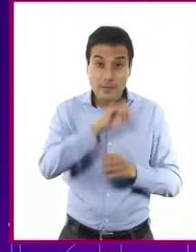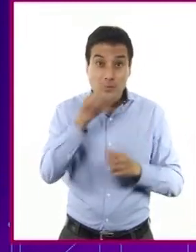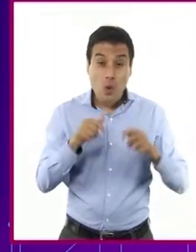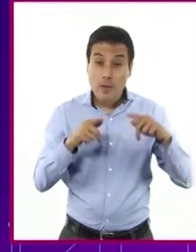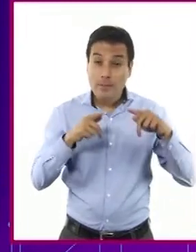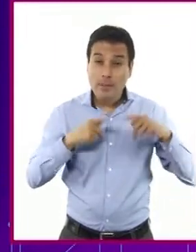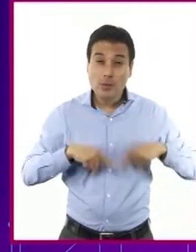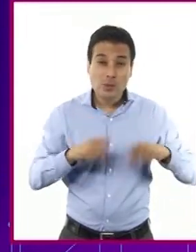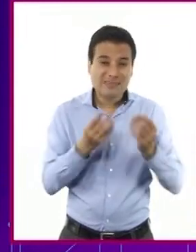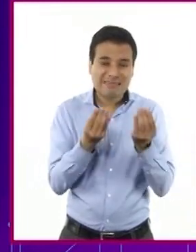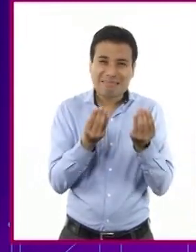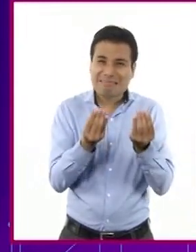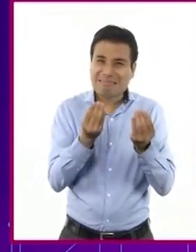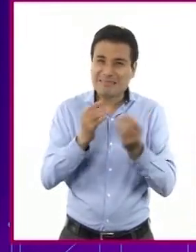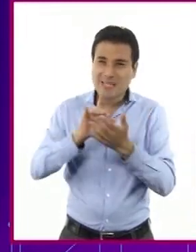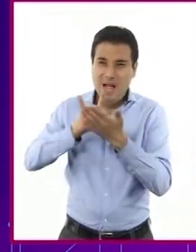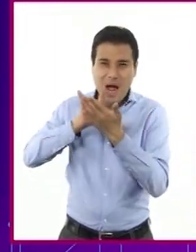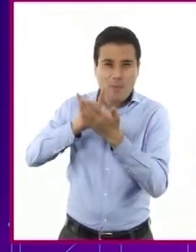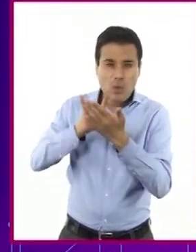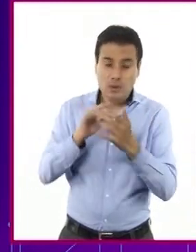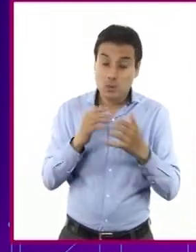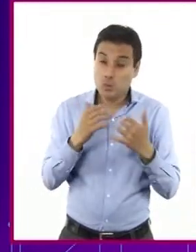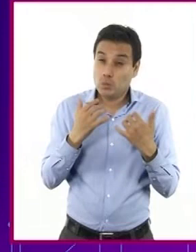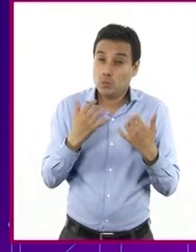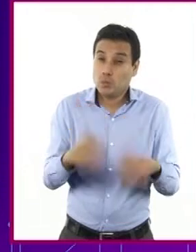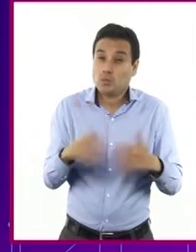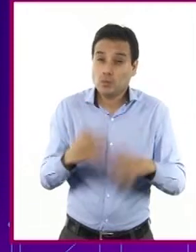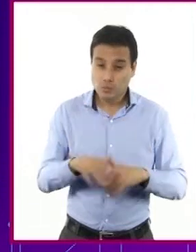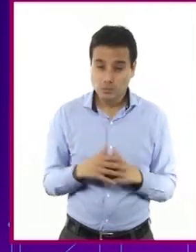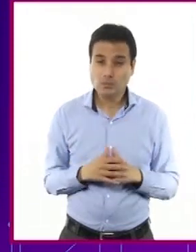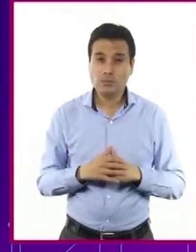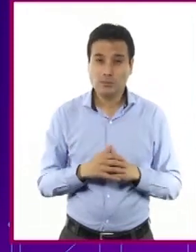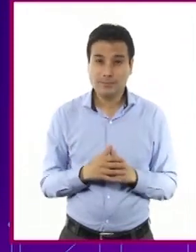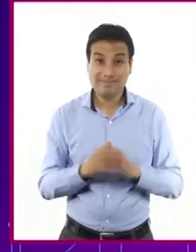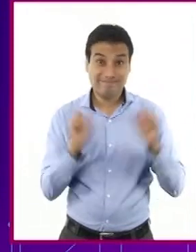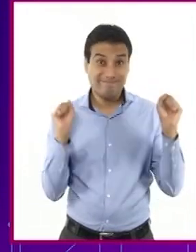apoyo formidable en las elecciones